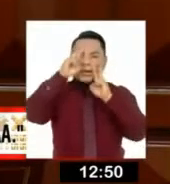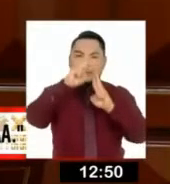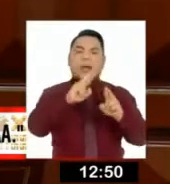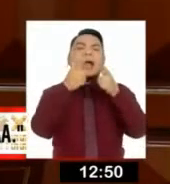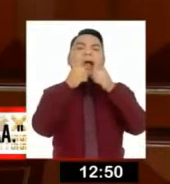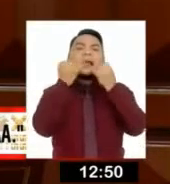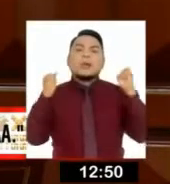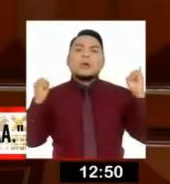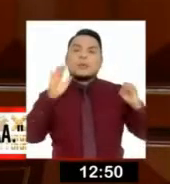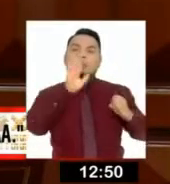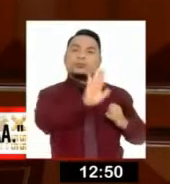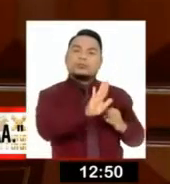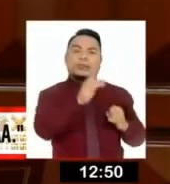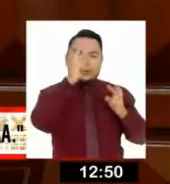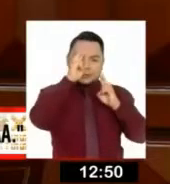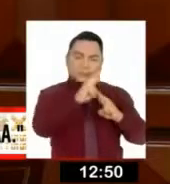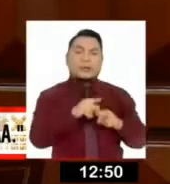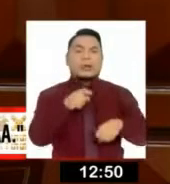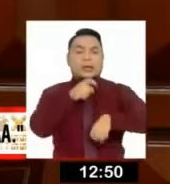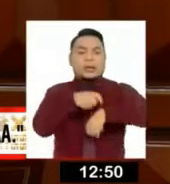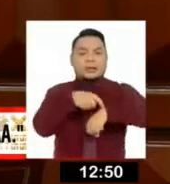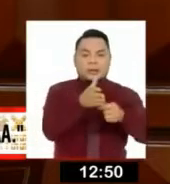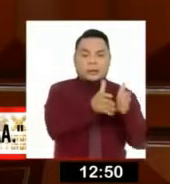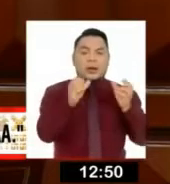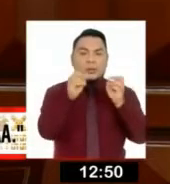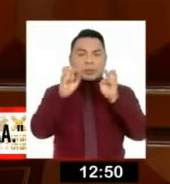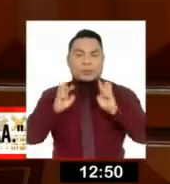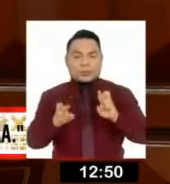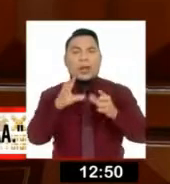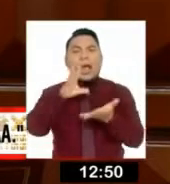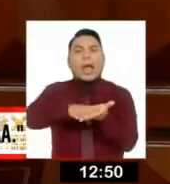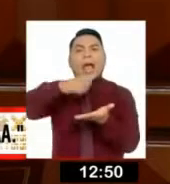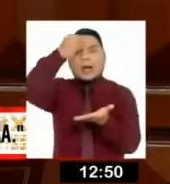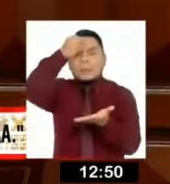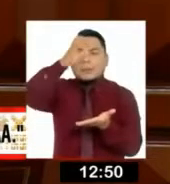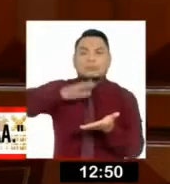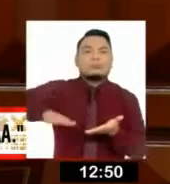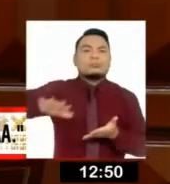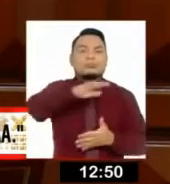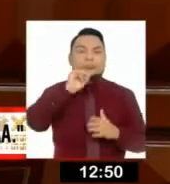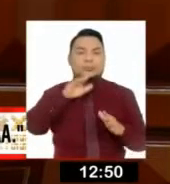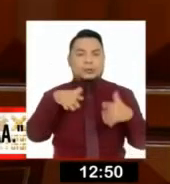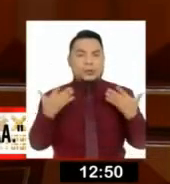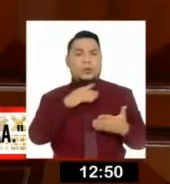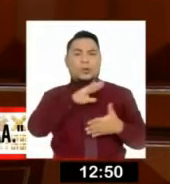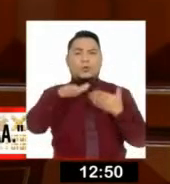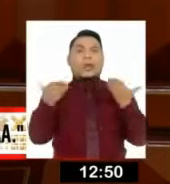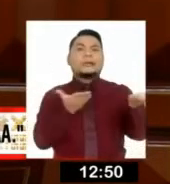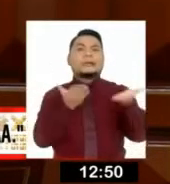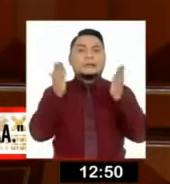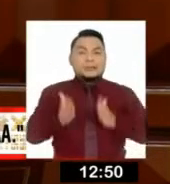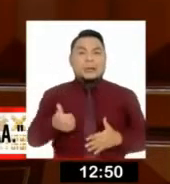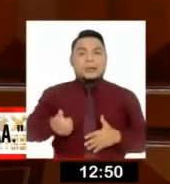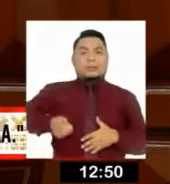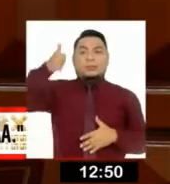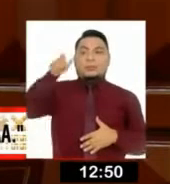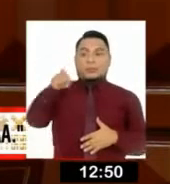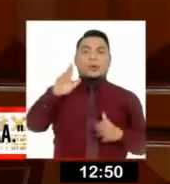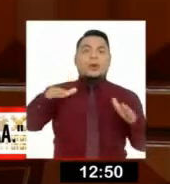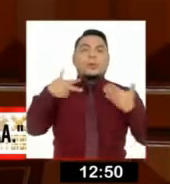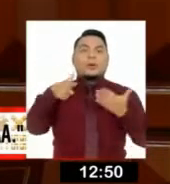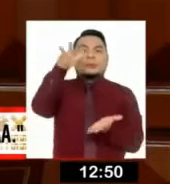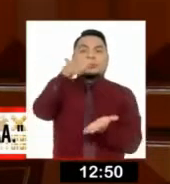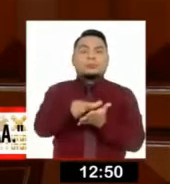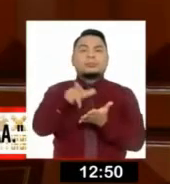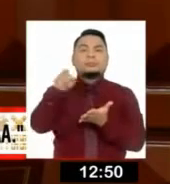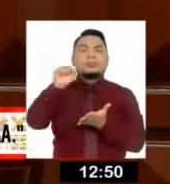Para ello se debe determinar plazos máximos y oportunidades de aprendizaje para que todos los servidores y funcionarios puedan